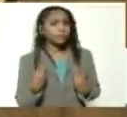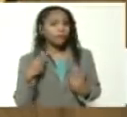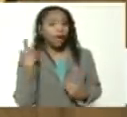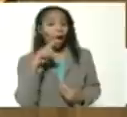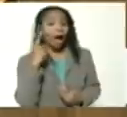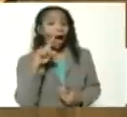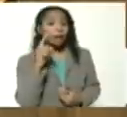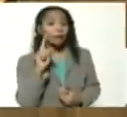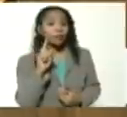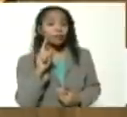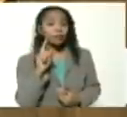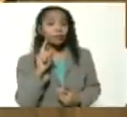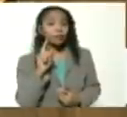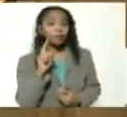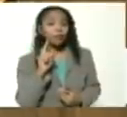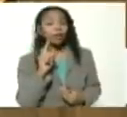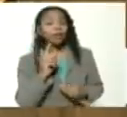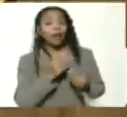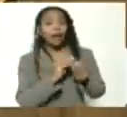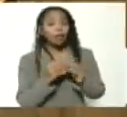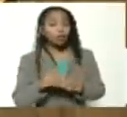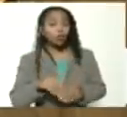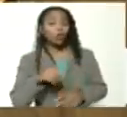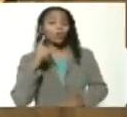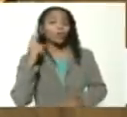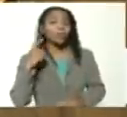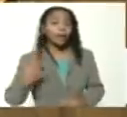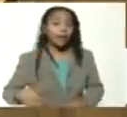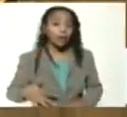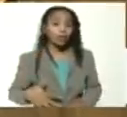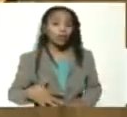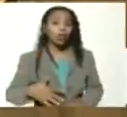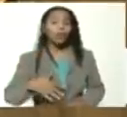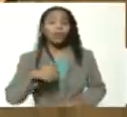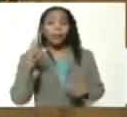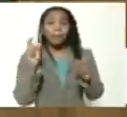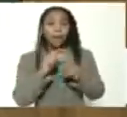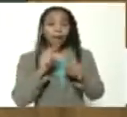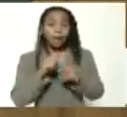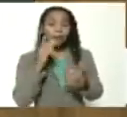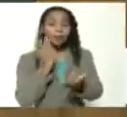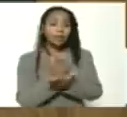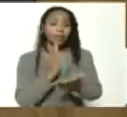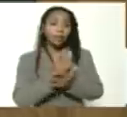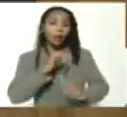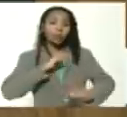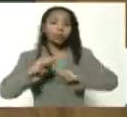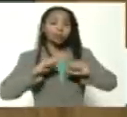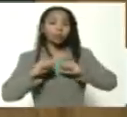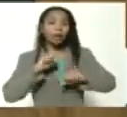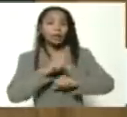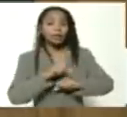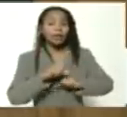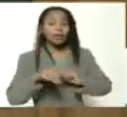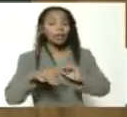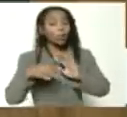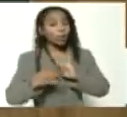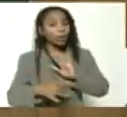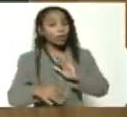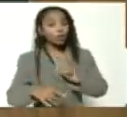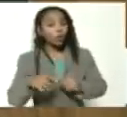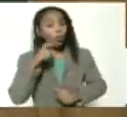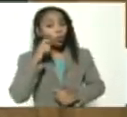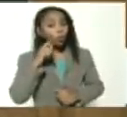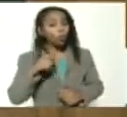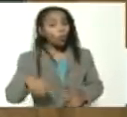exista de hecho, de derecho, de palabra y de acción siempre esa preeminencia de los derechos humanos que nuestra Carta